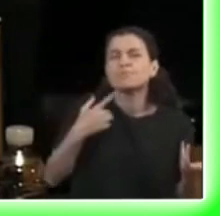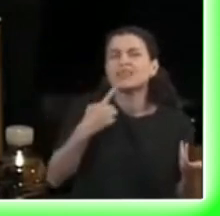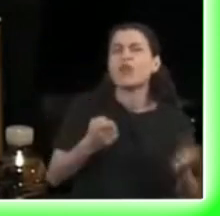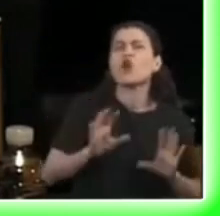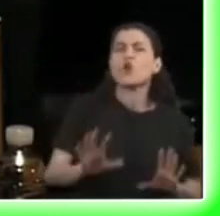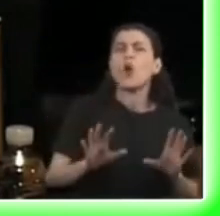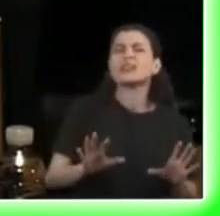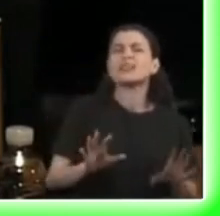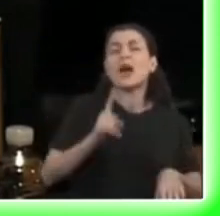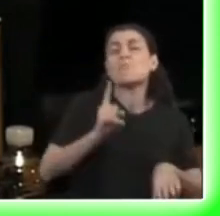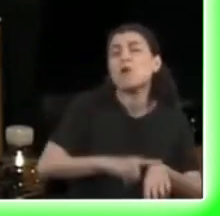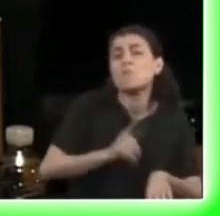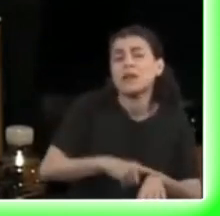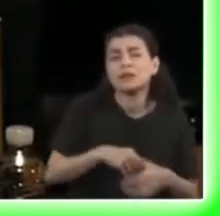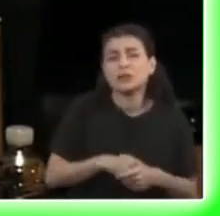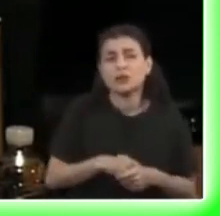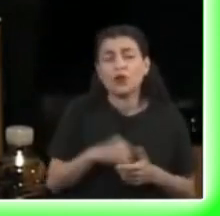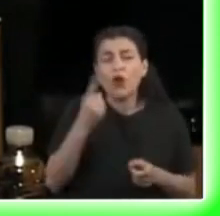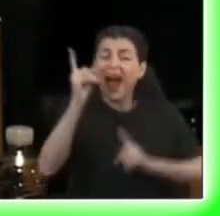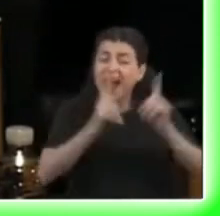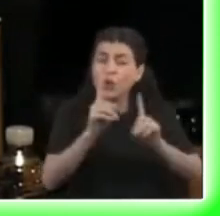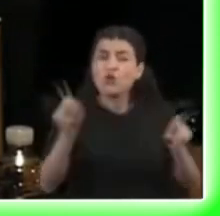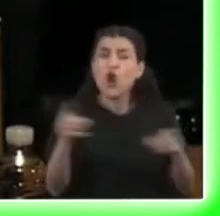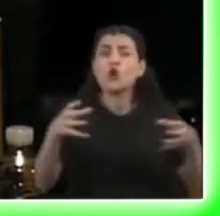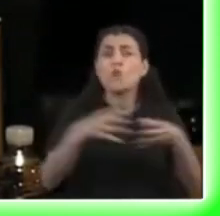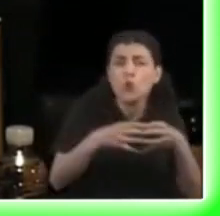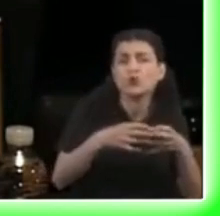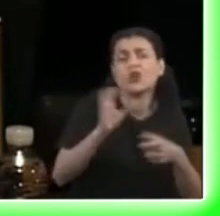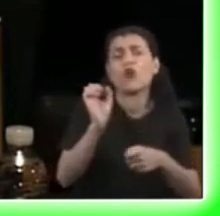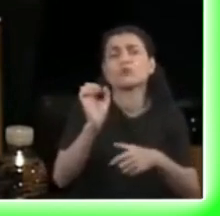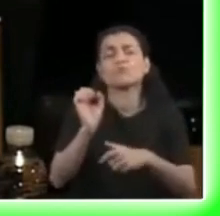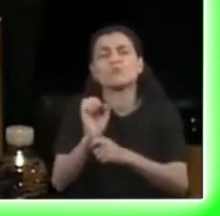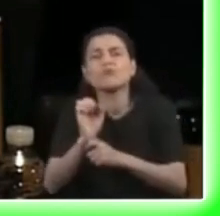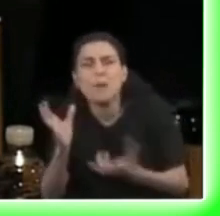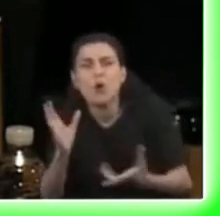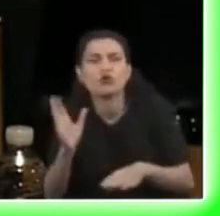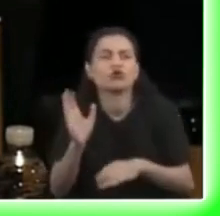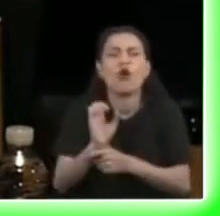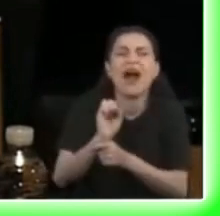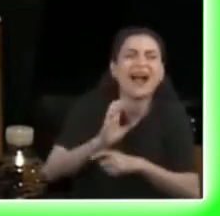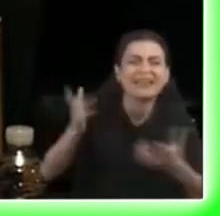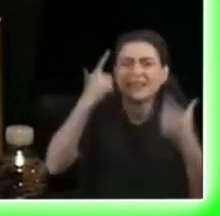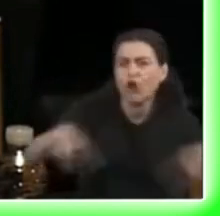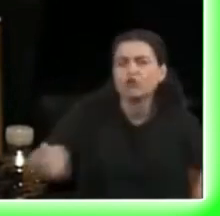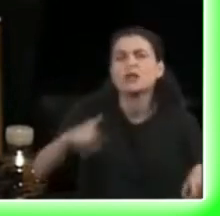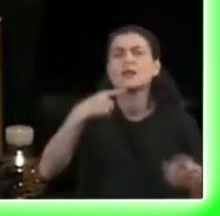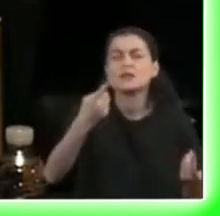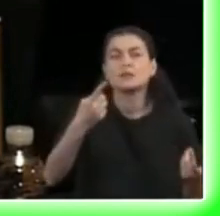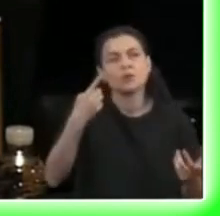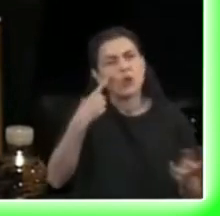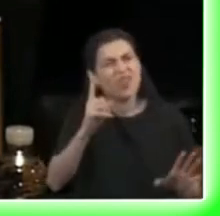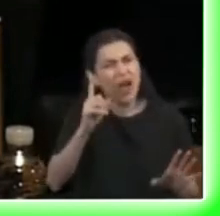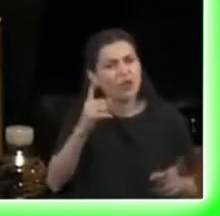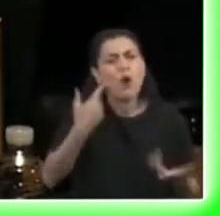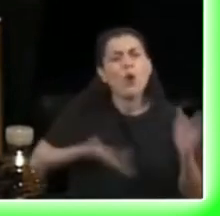las retribuciones que están cobrando esos artistas las pueden validar a mercado, porque si no, claramente es una estafa.